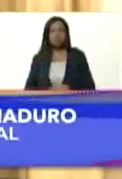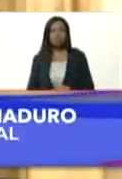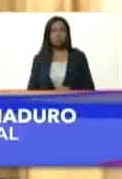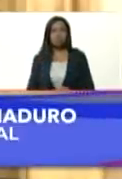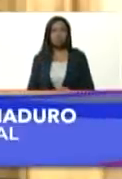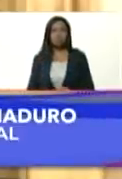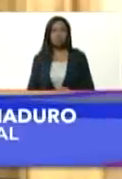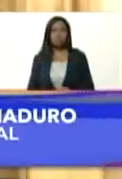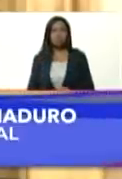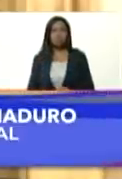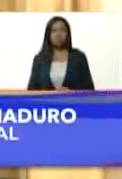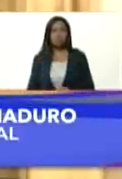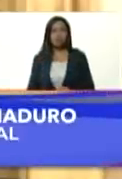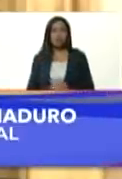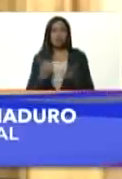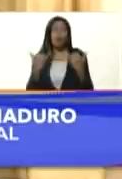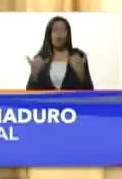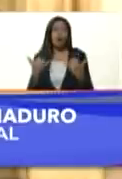Es la hora